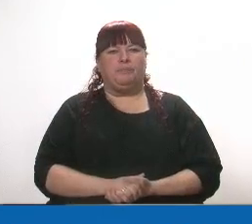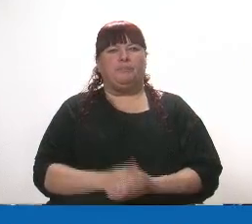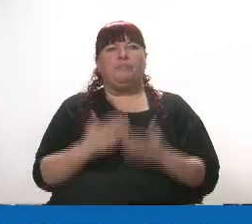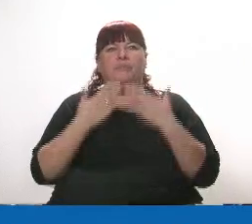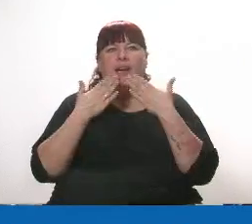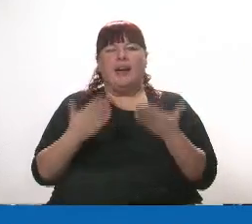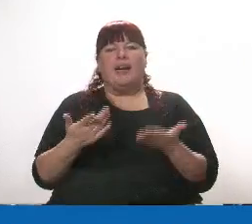senadora